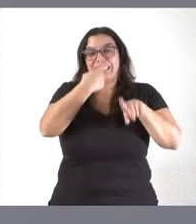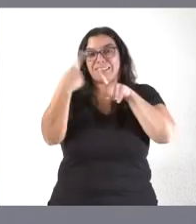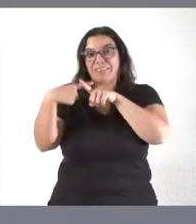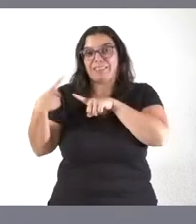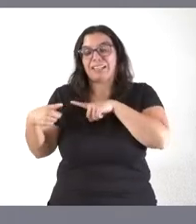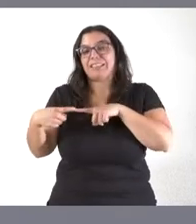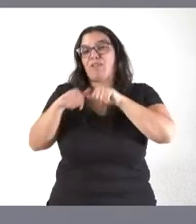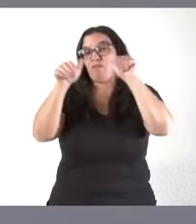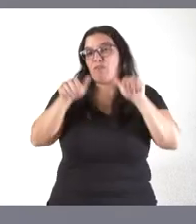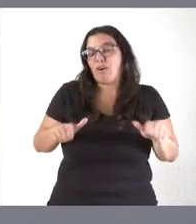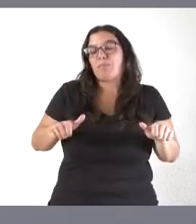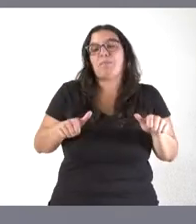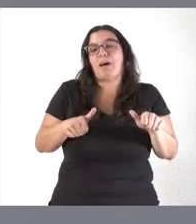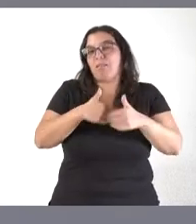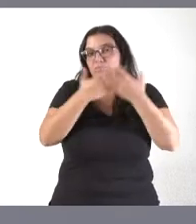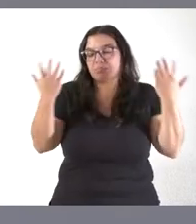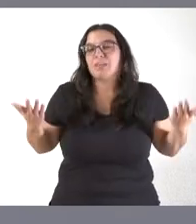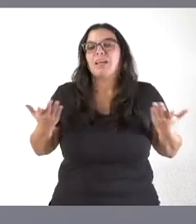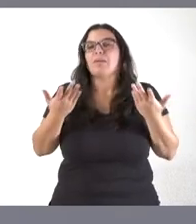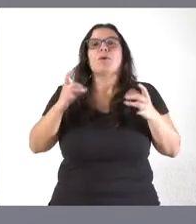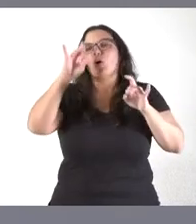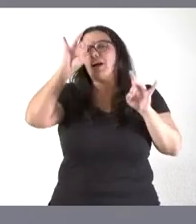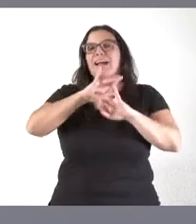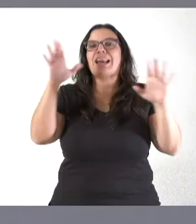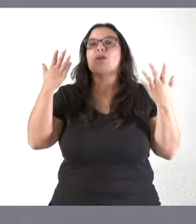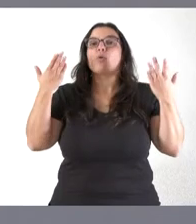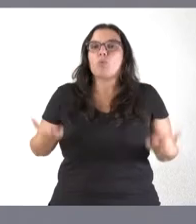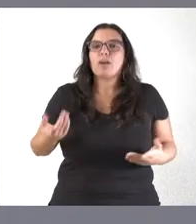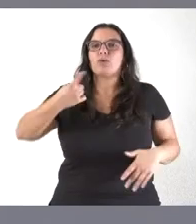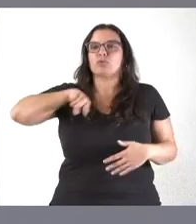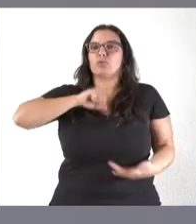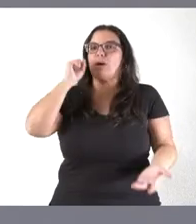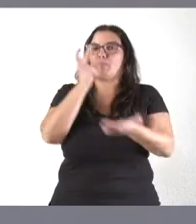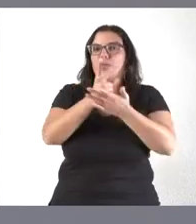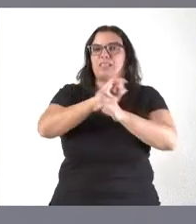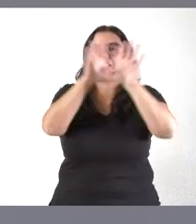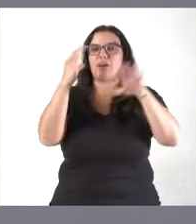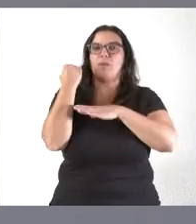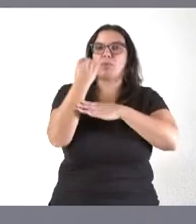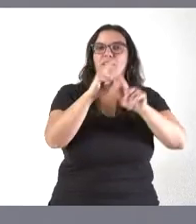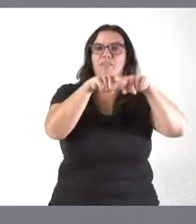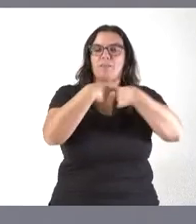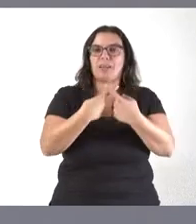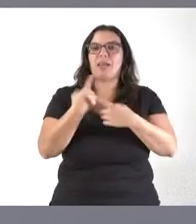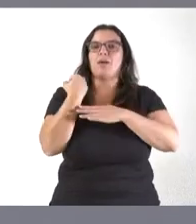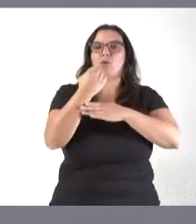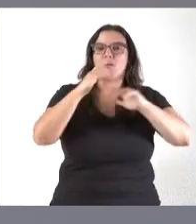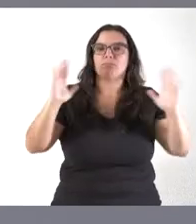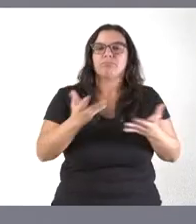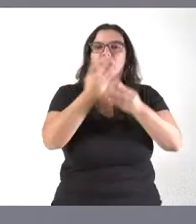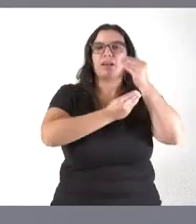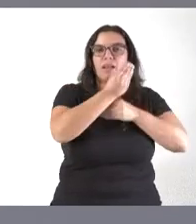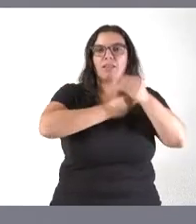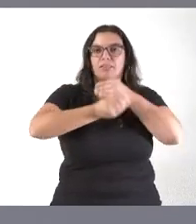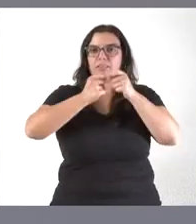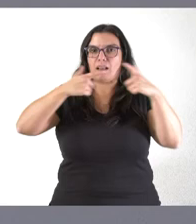modo o un otro cualificativo lo que sí que tenemos muy claro es nuestra apuesta Clara en favor de la familia en favor del apoyo natalidad y en favor también